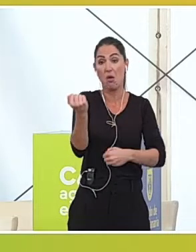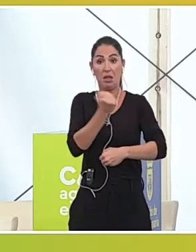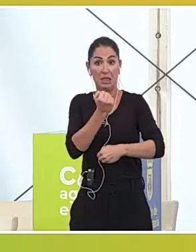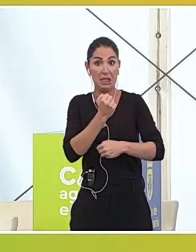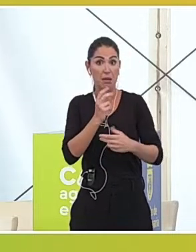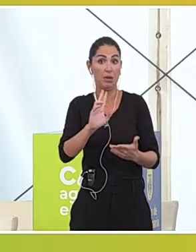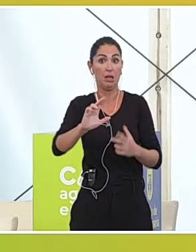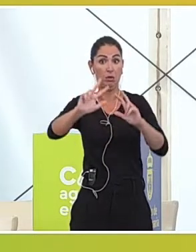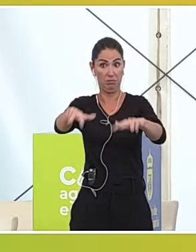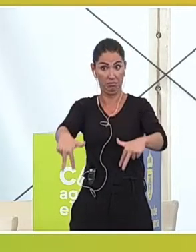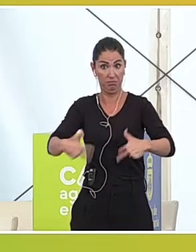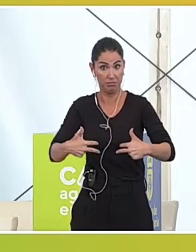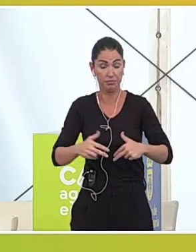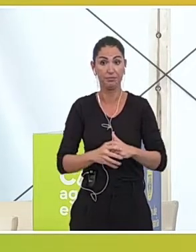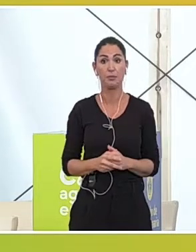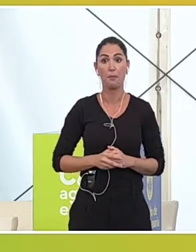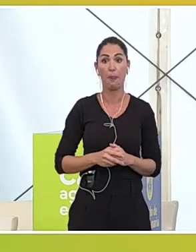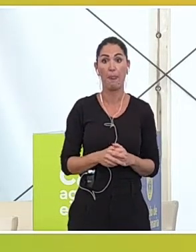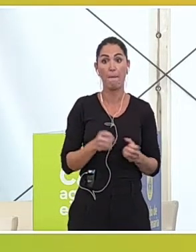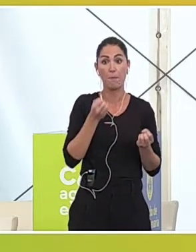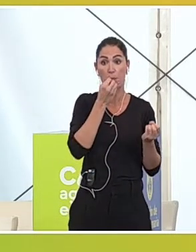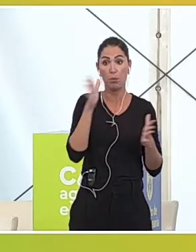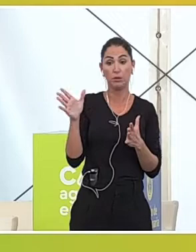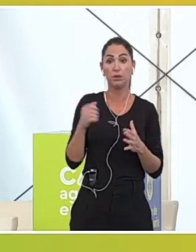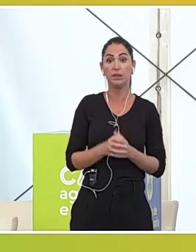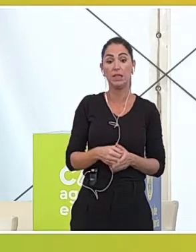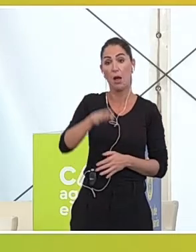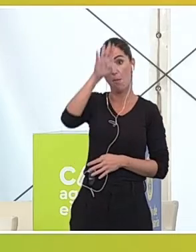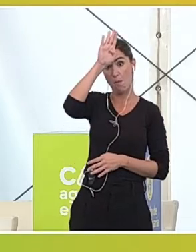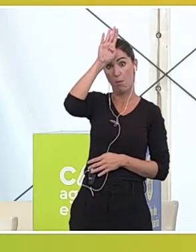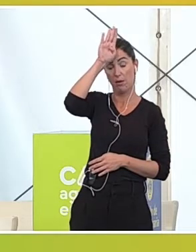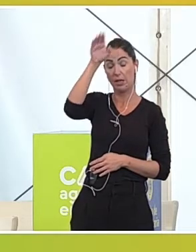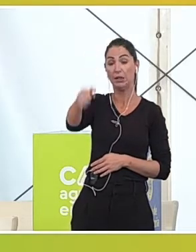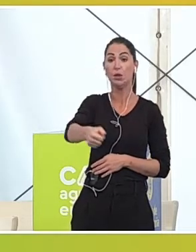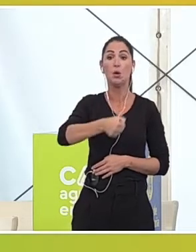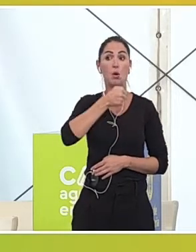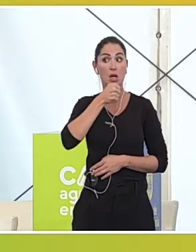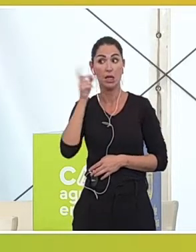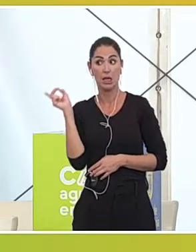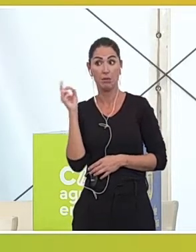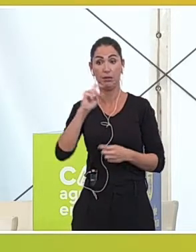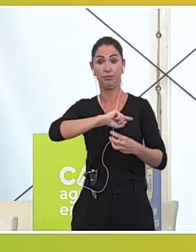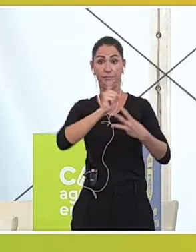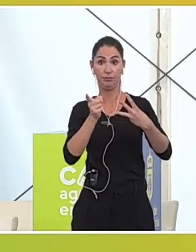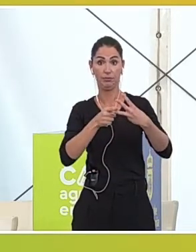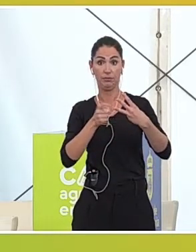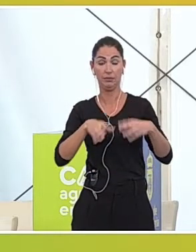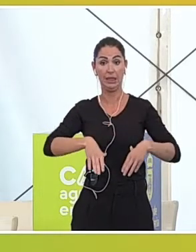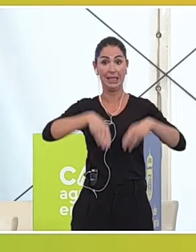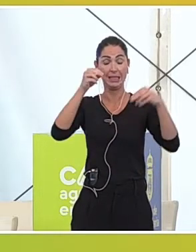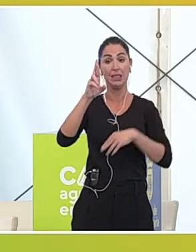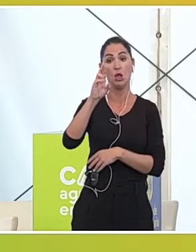autorización. Bueno, esta sería Bocabarranco, esta sería Ginamar y la tercera en Castillo del